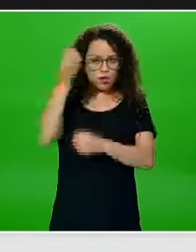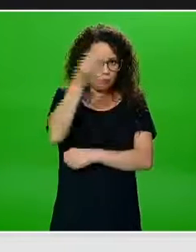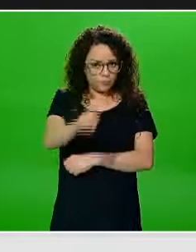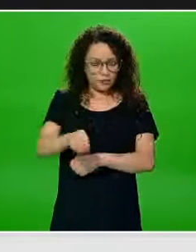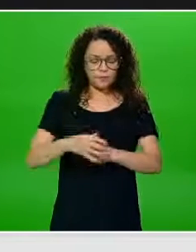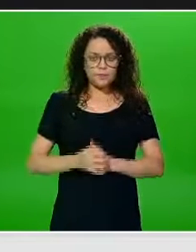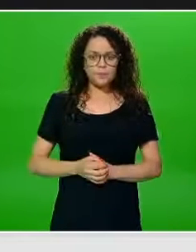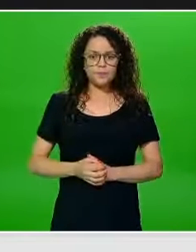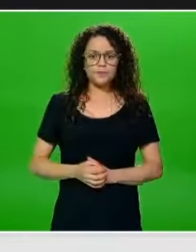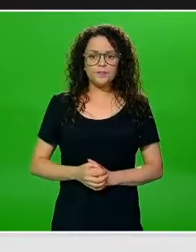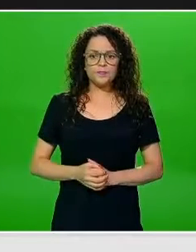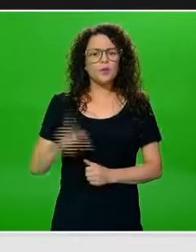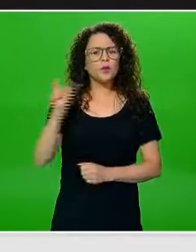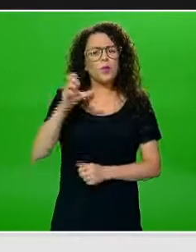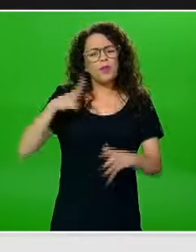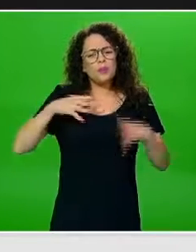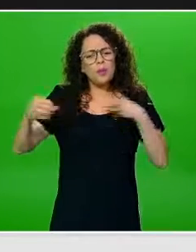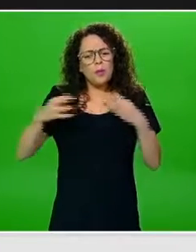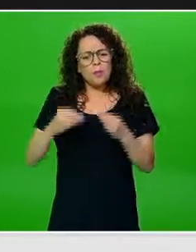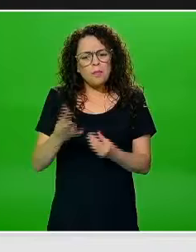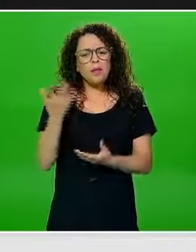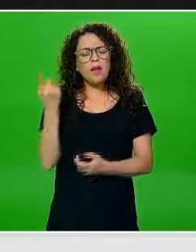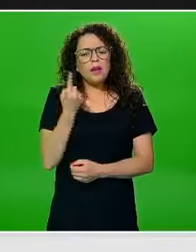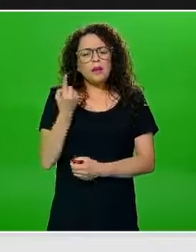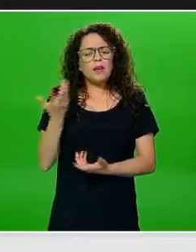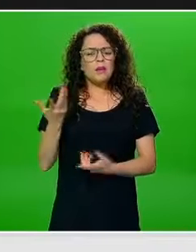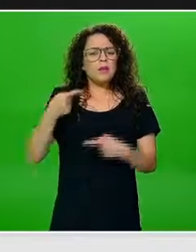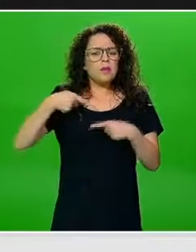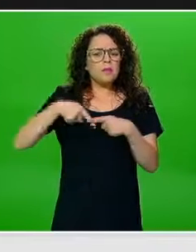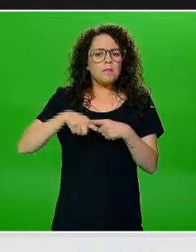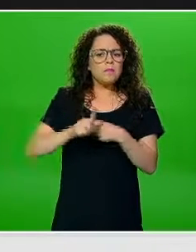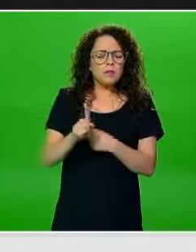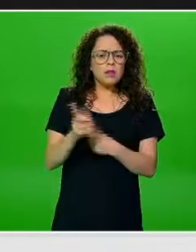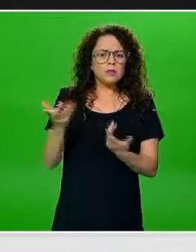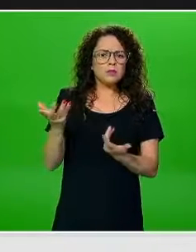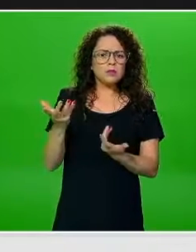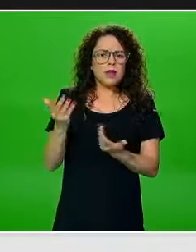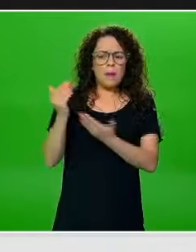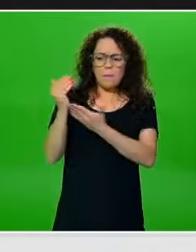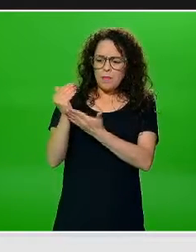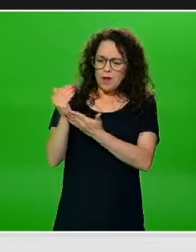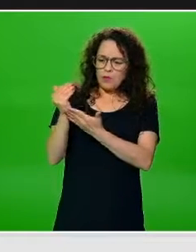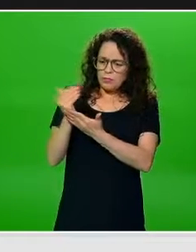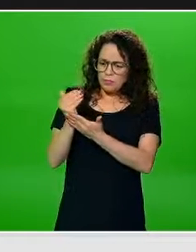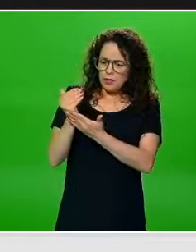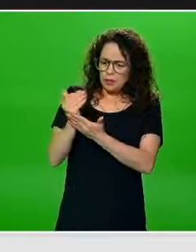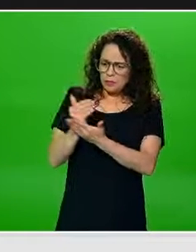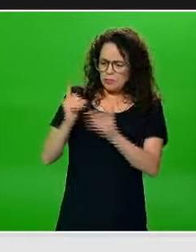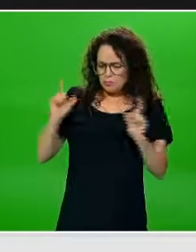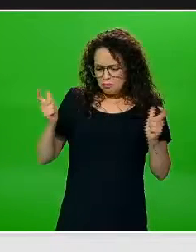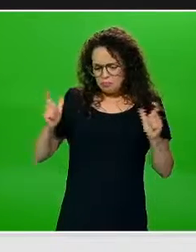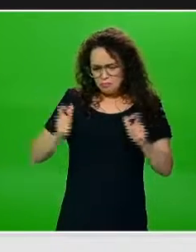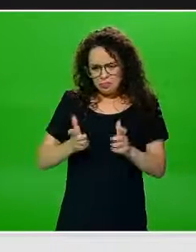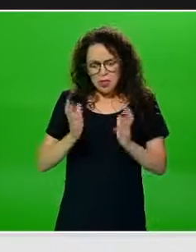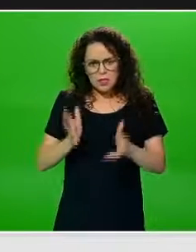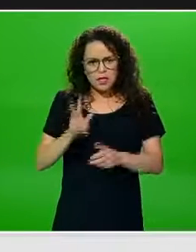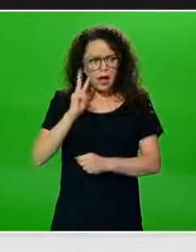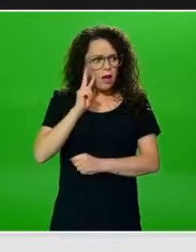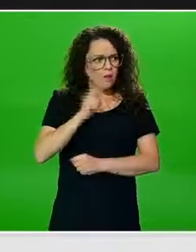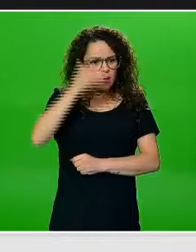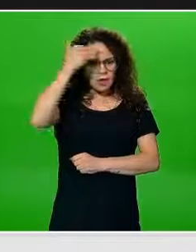epidemia empieza a tener una magnitud baja, como la que hemos visto obviamente en las